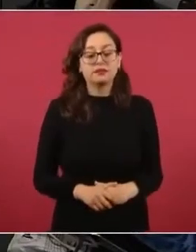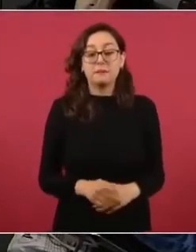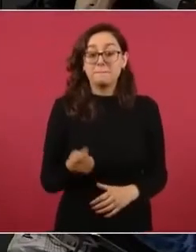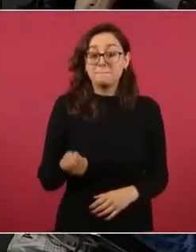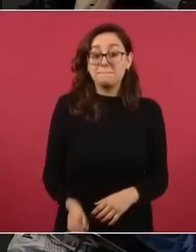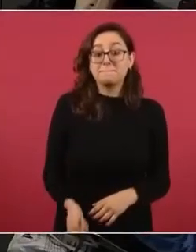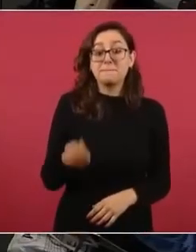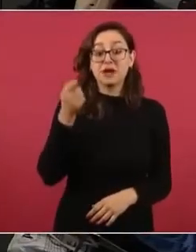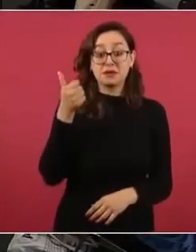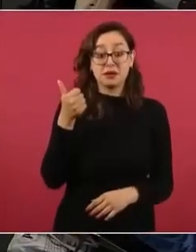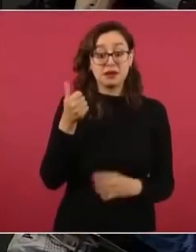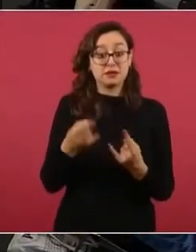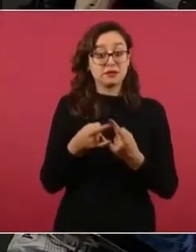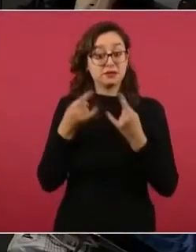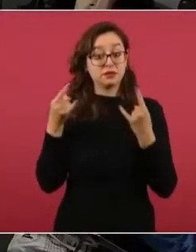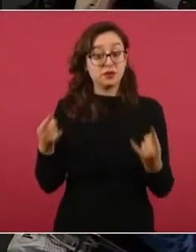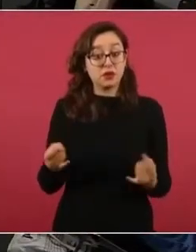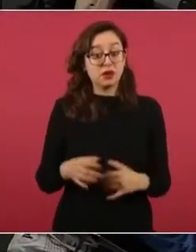Bueno,